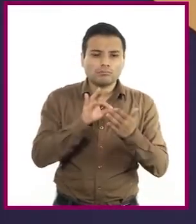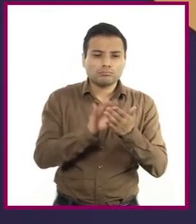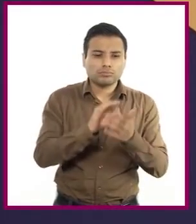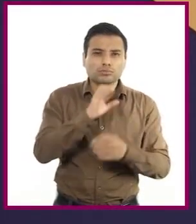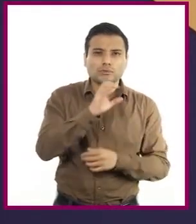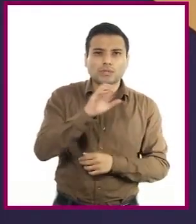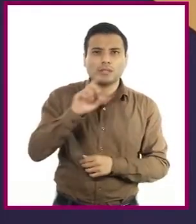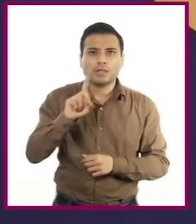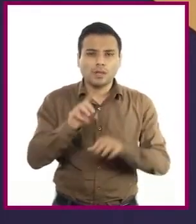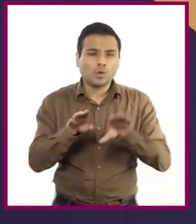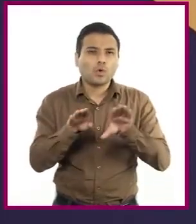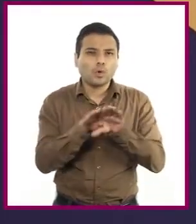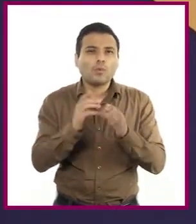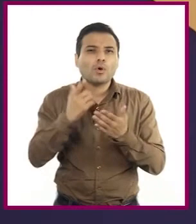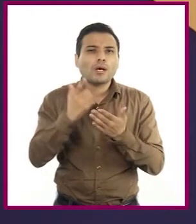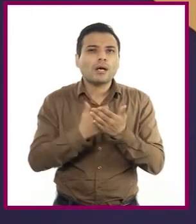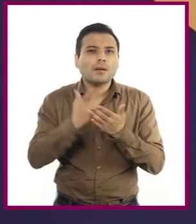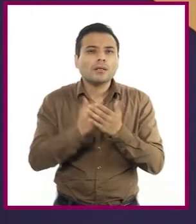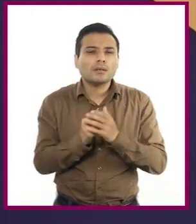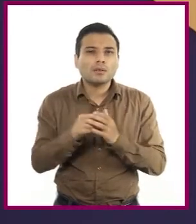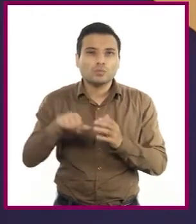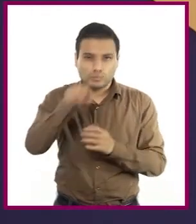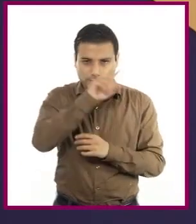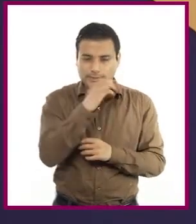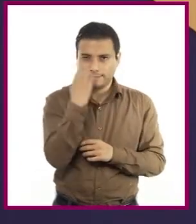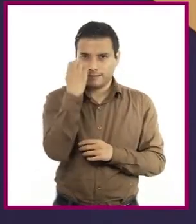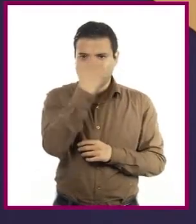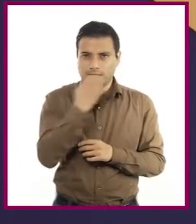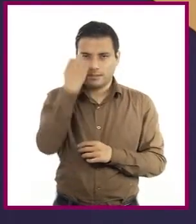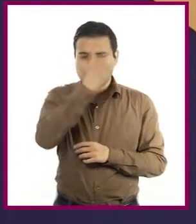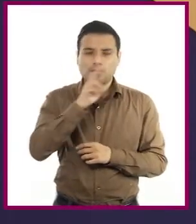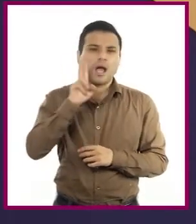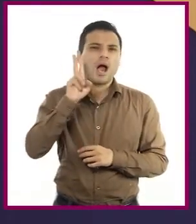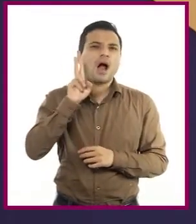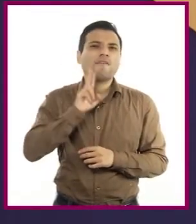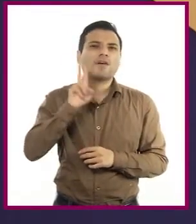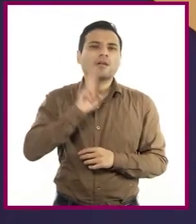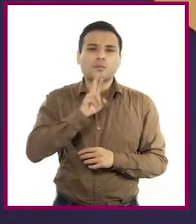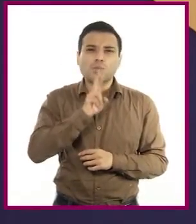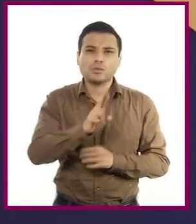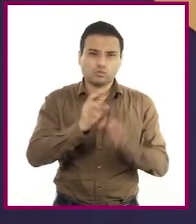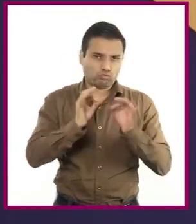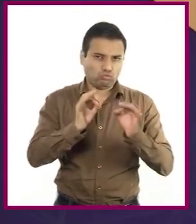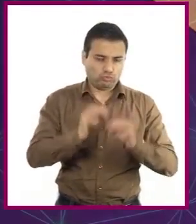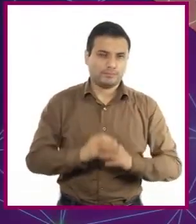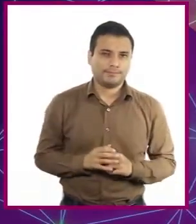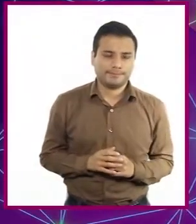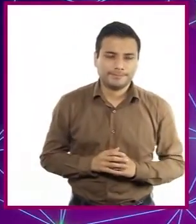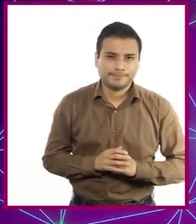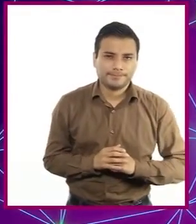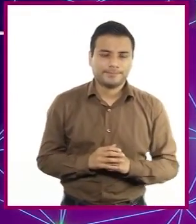D? Comprueben que efectivamente el valor resultante también sea 5.